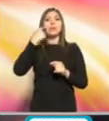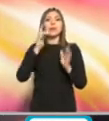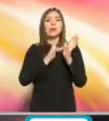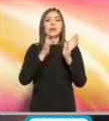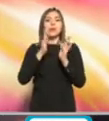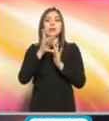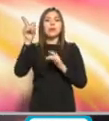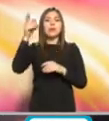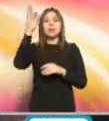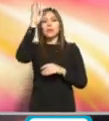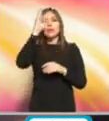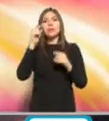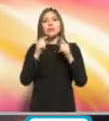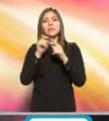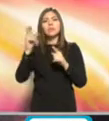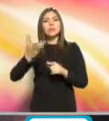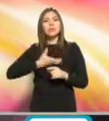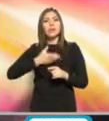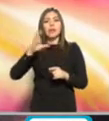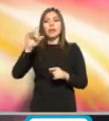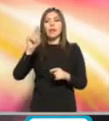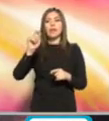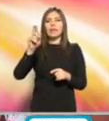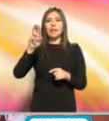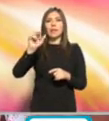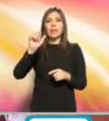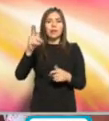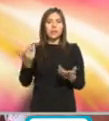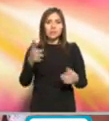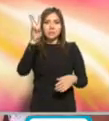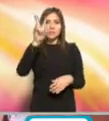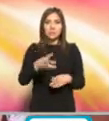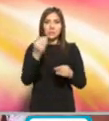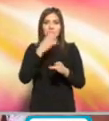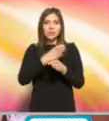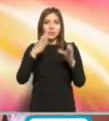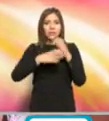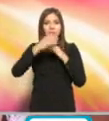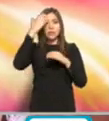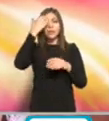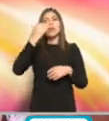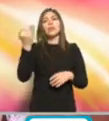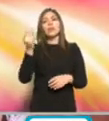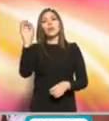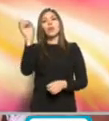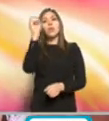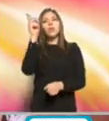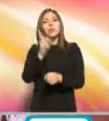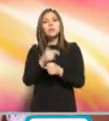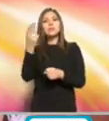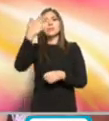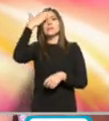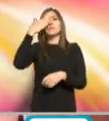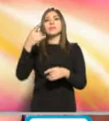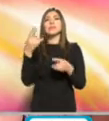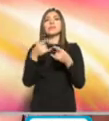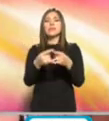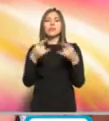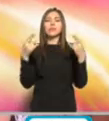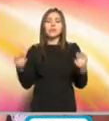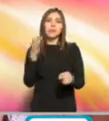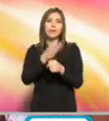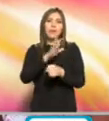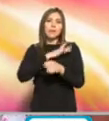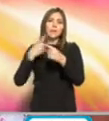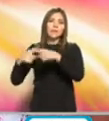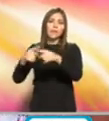XVI. Wow. En verdad que hay mucho que conocer. Es también una oportunidad para disfrutar el patrimonio histórico que tenemos en los actuales templos